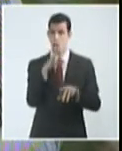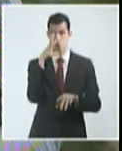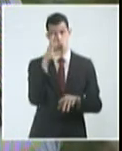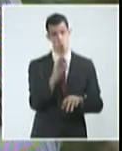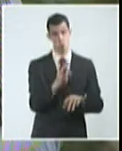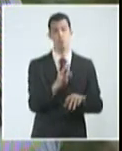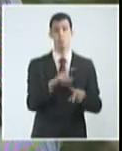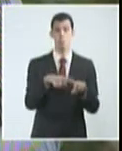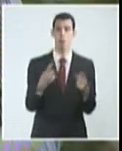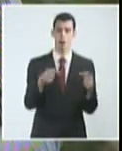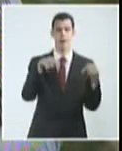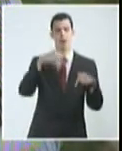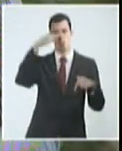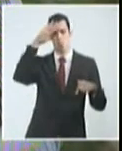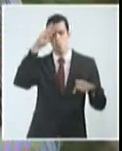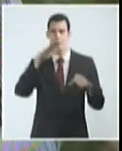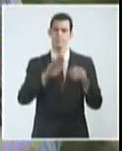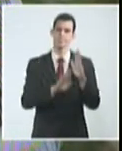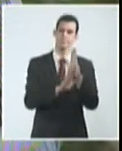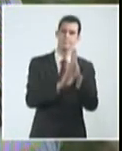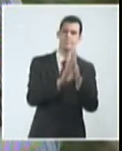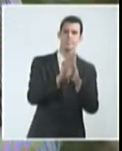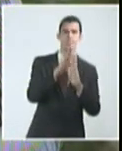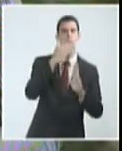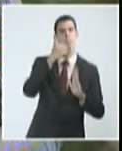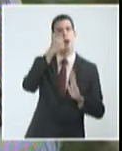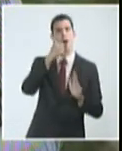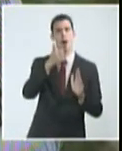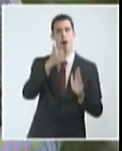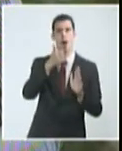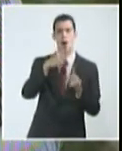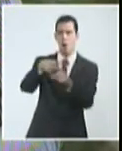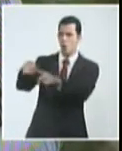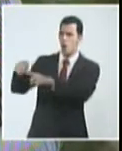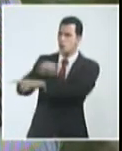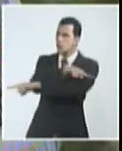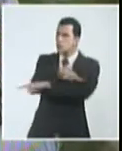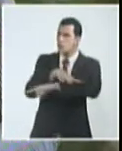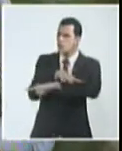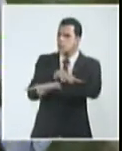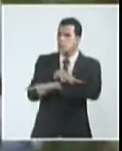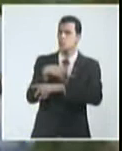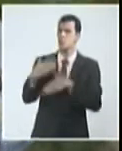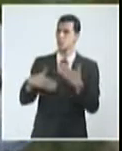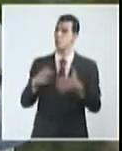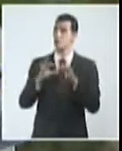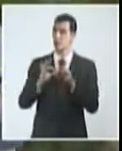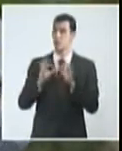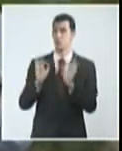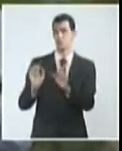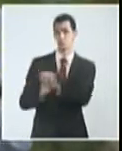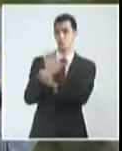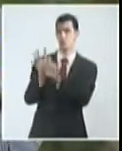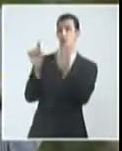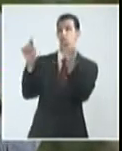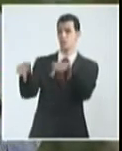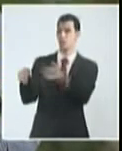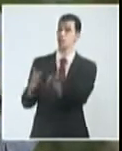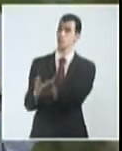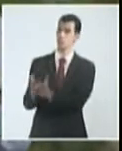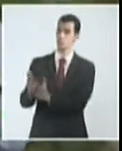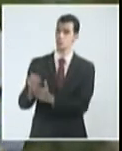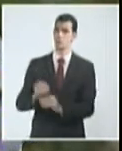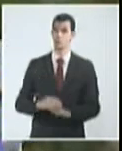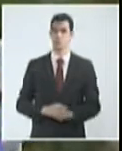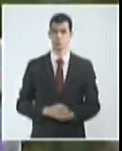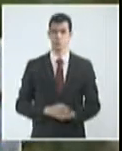son origen de turismo hacia Cuba. Y en medio de eso, Arlene, si un turista desea